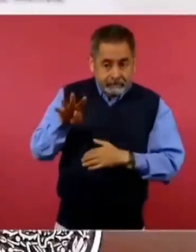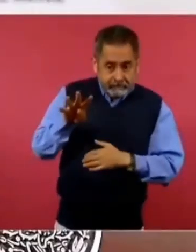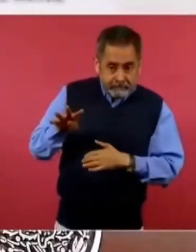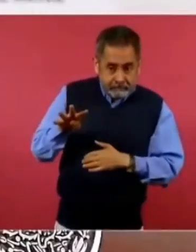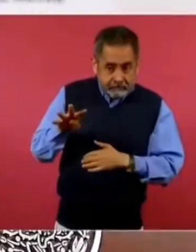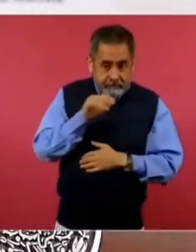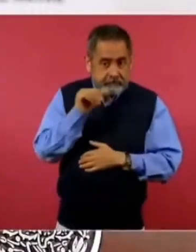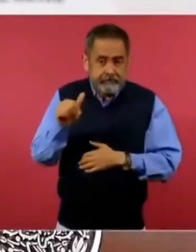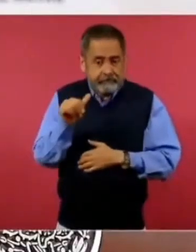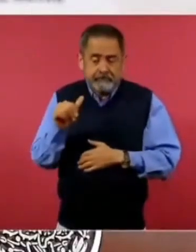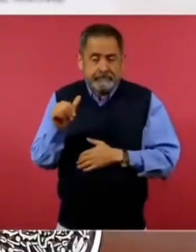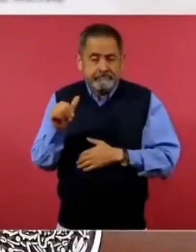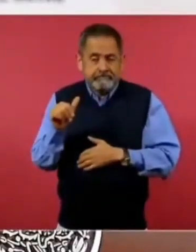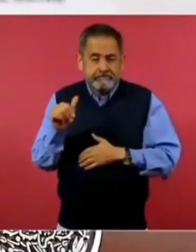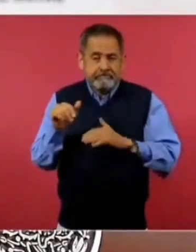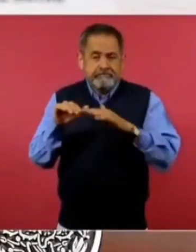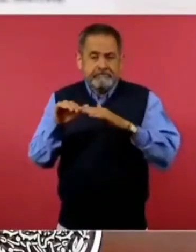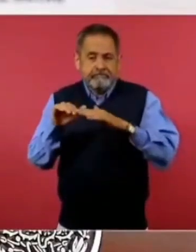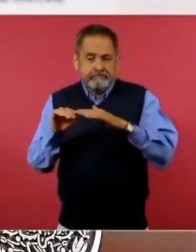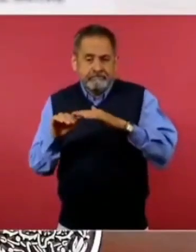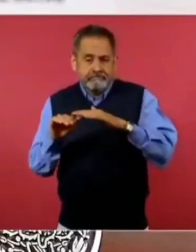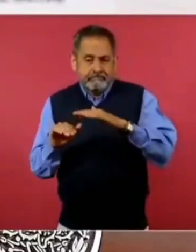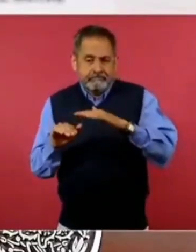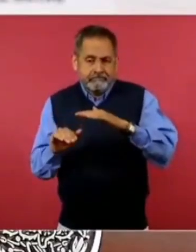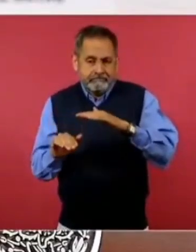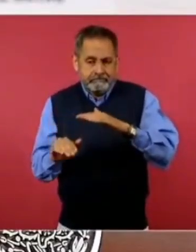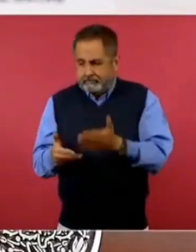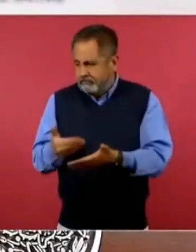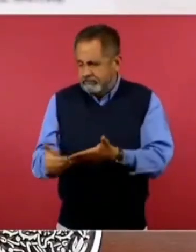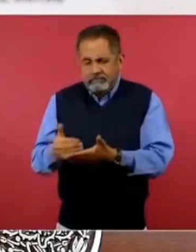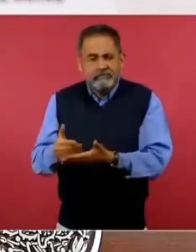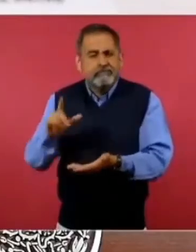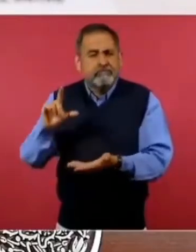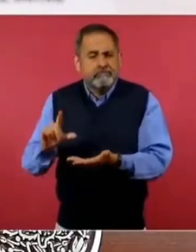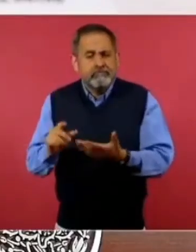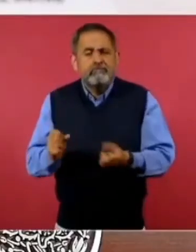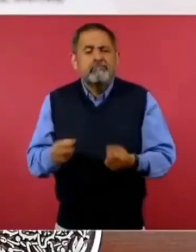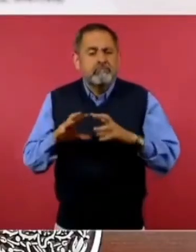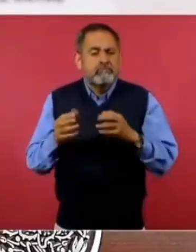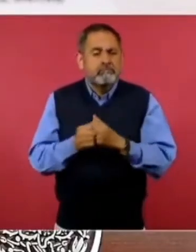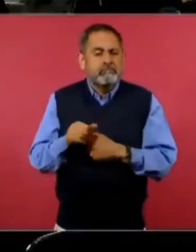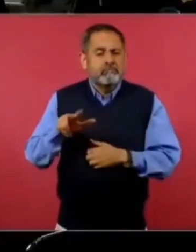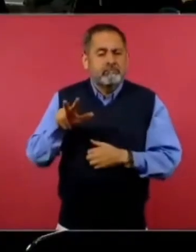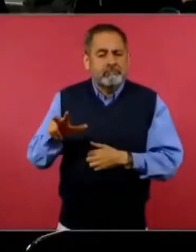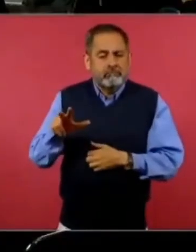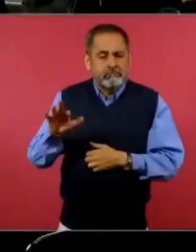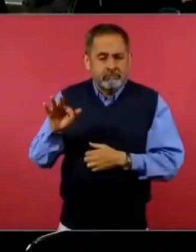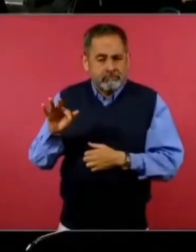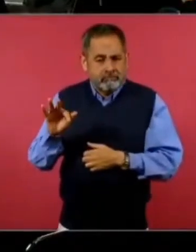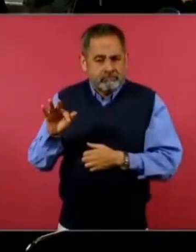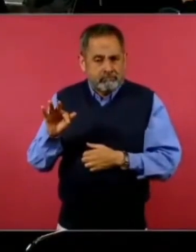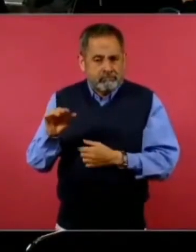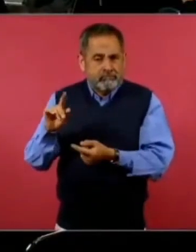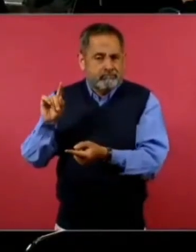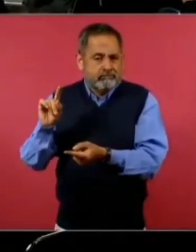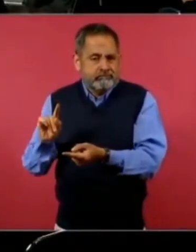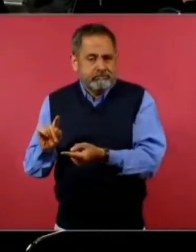bajó, ya está, creo que como 18.40,